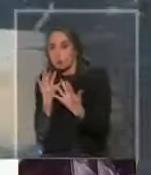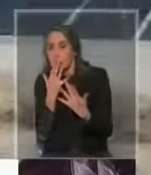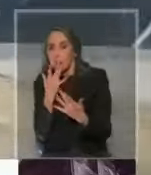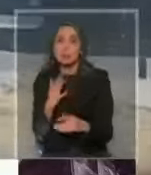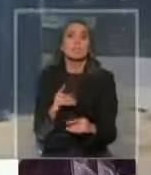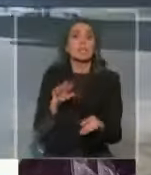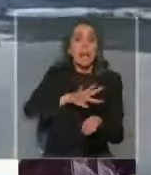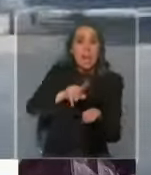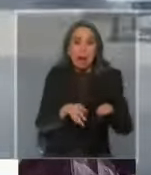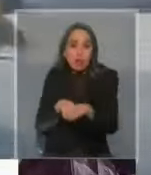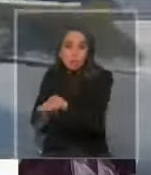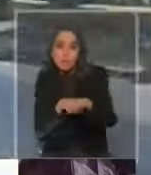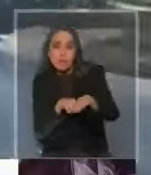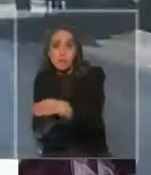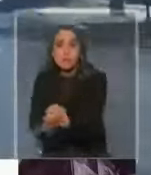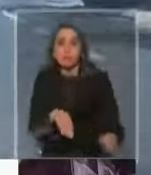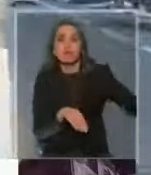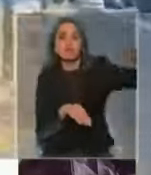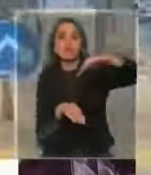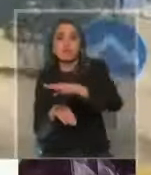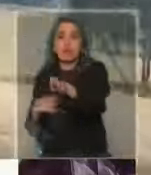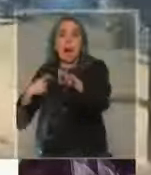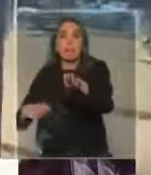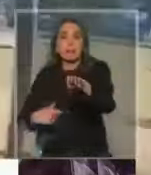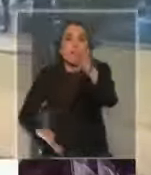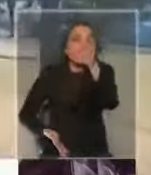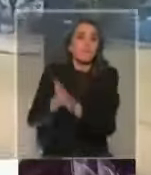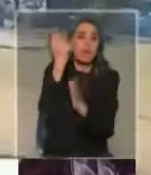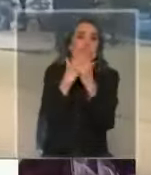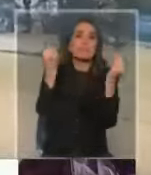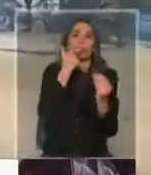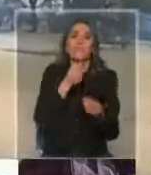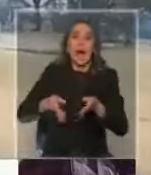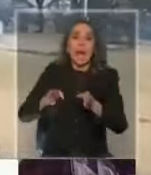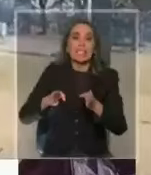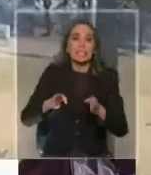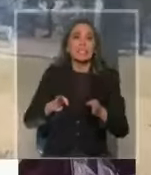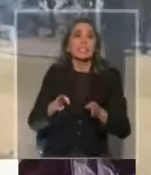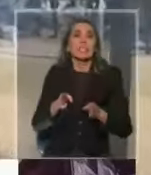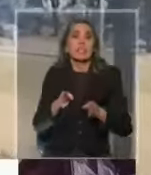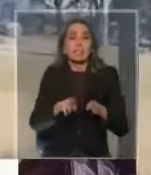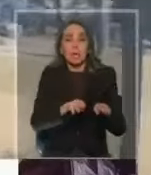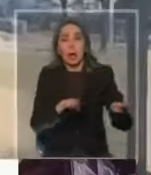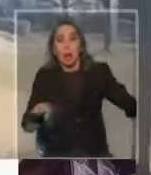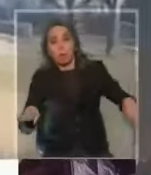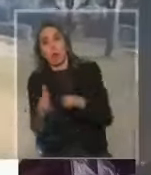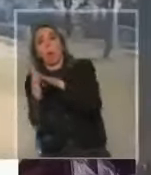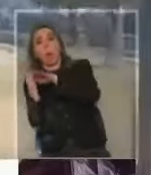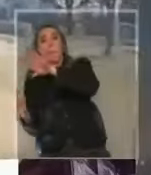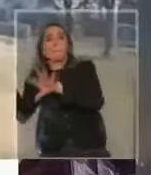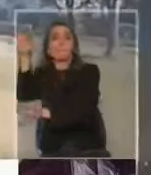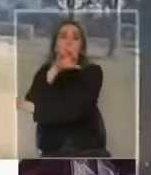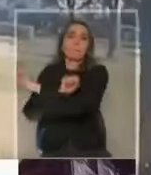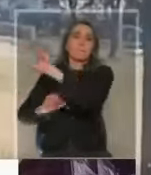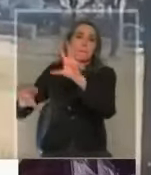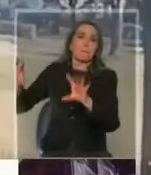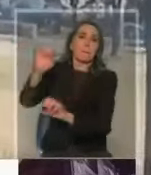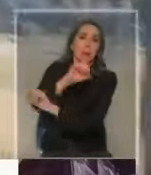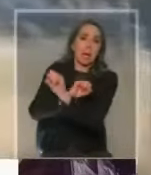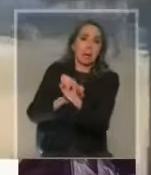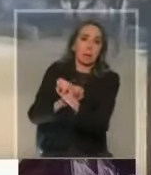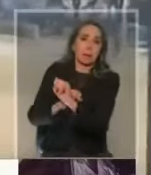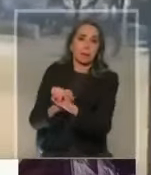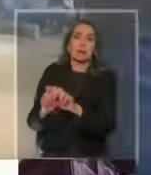Delincuentes se dirigen a Américo Vespucio, la vía de escape más utilizada. Se estrellan contra la berma y pierden el control del vehículo, iniciándose